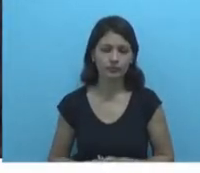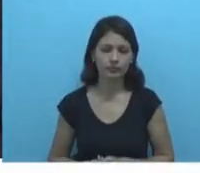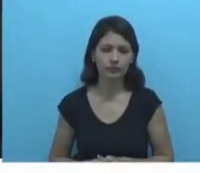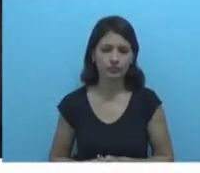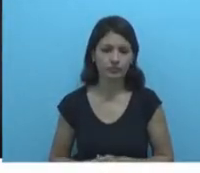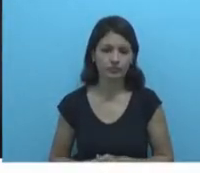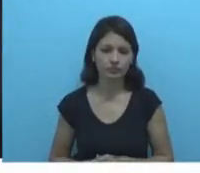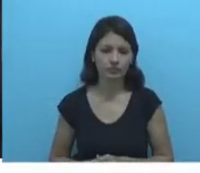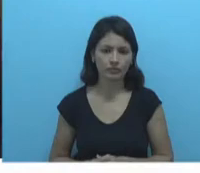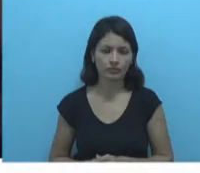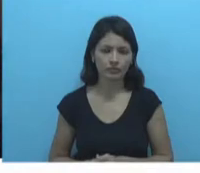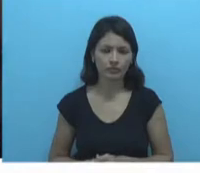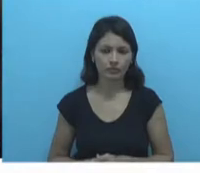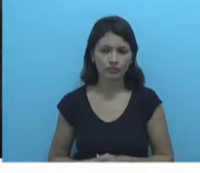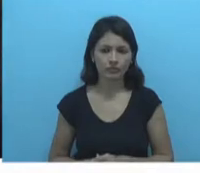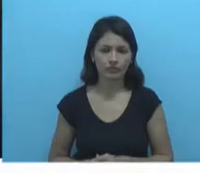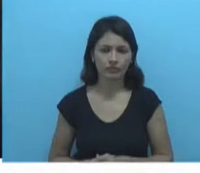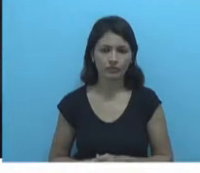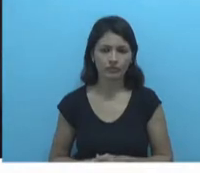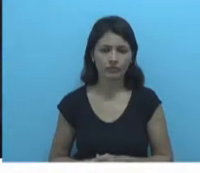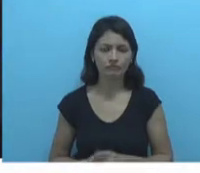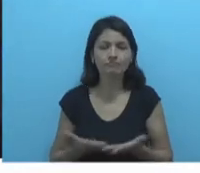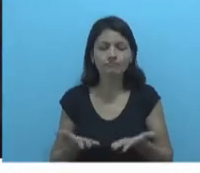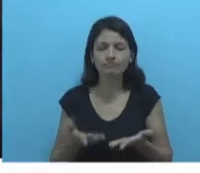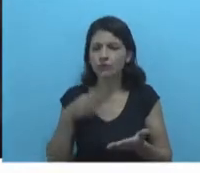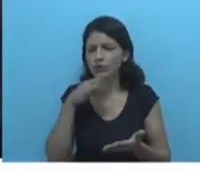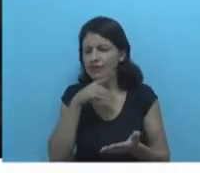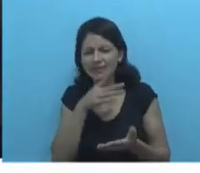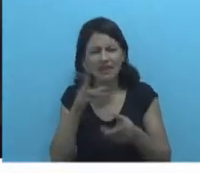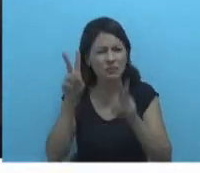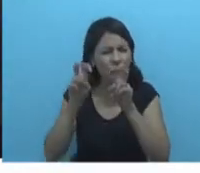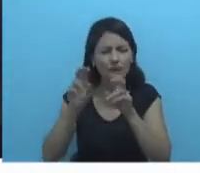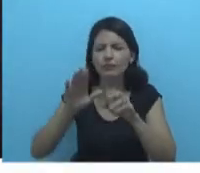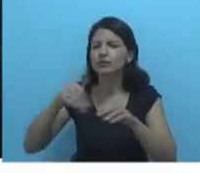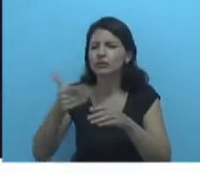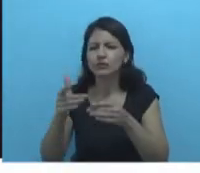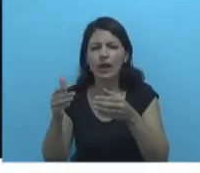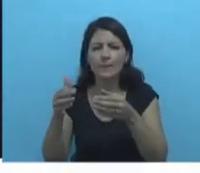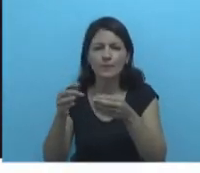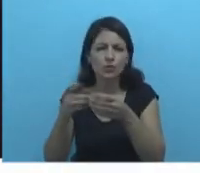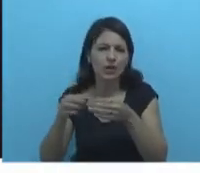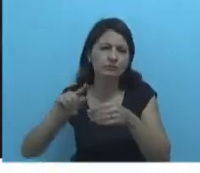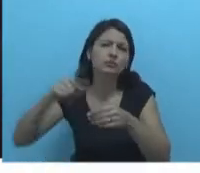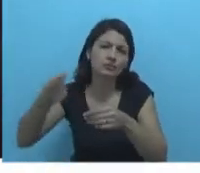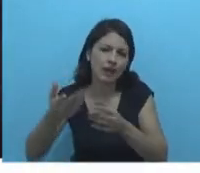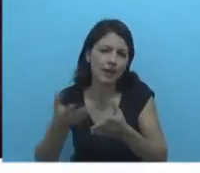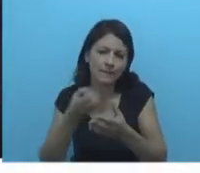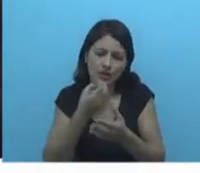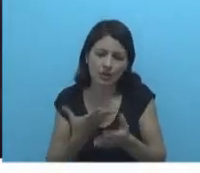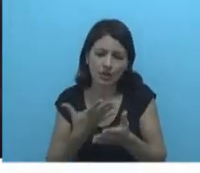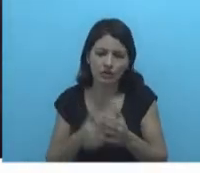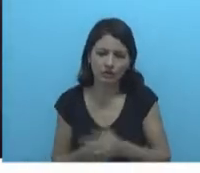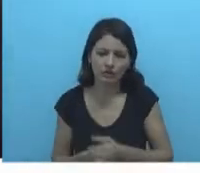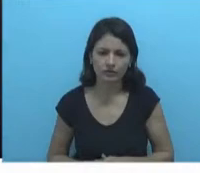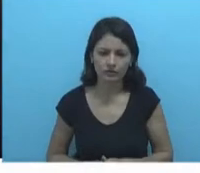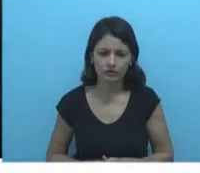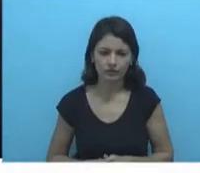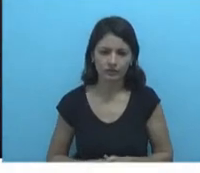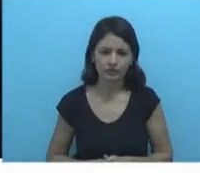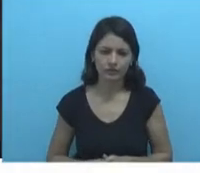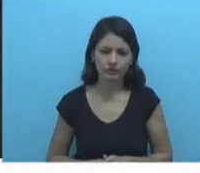dijo, me voy a fijar, y no volvió con el tema. Entonces no quedó absolutamente nada. Yo no tengo problema que se trate de uno, pero no lo terminamos de tratar